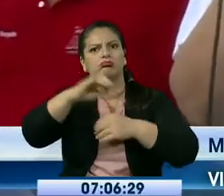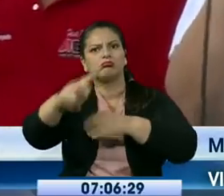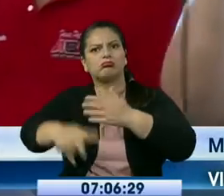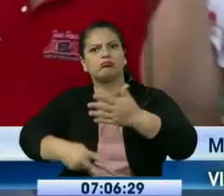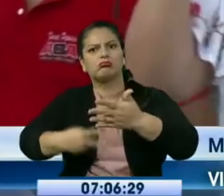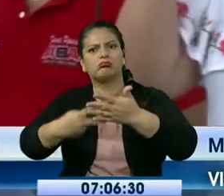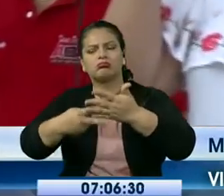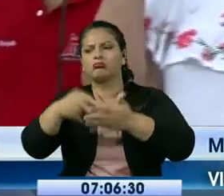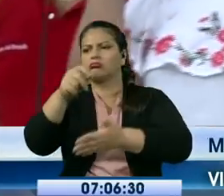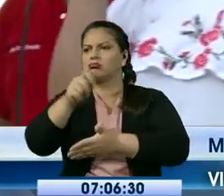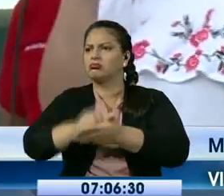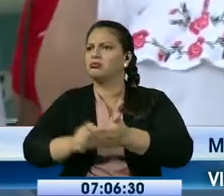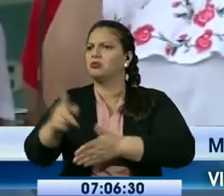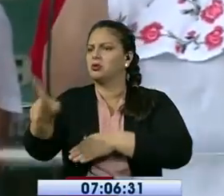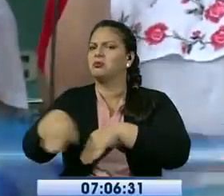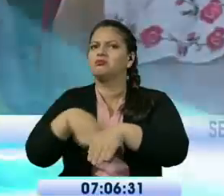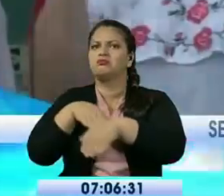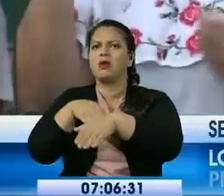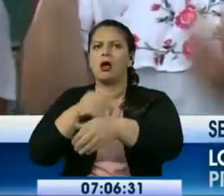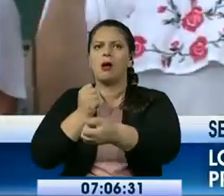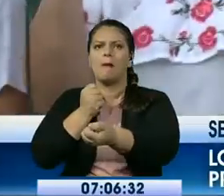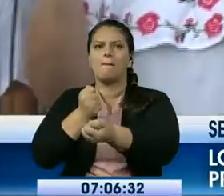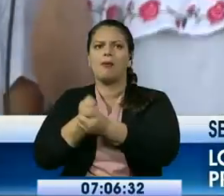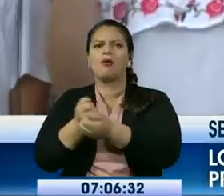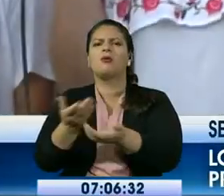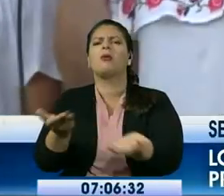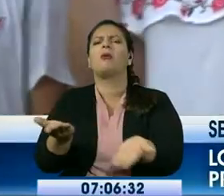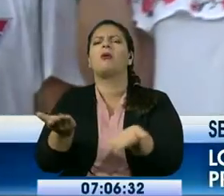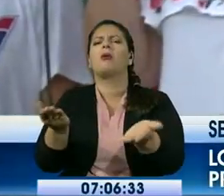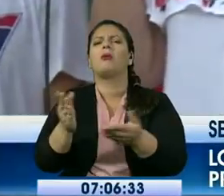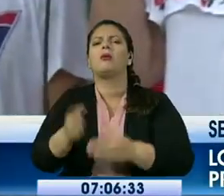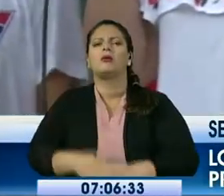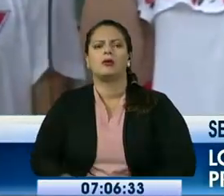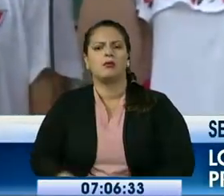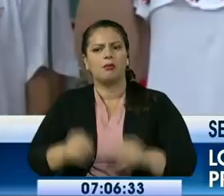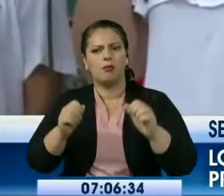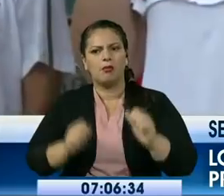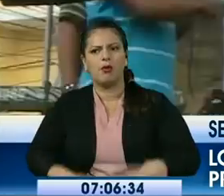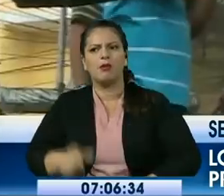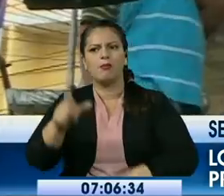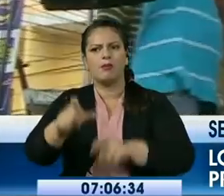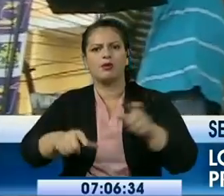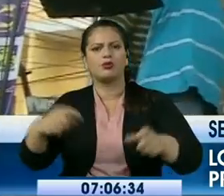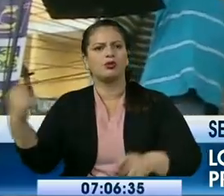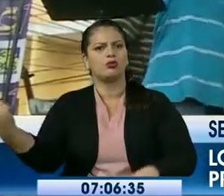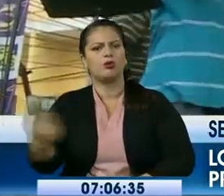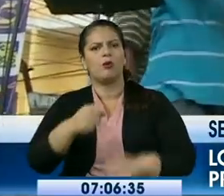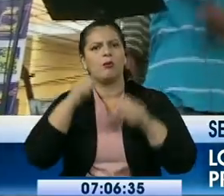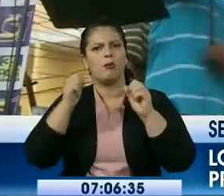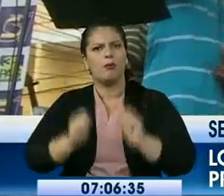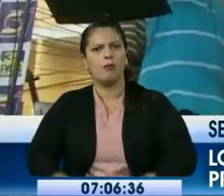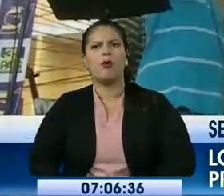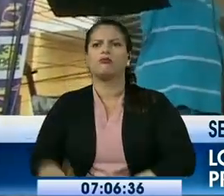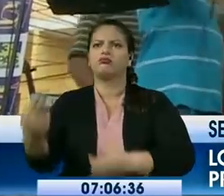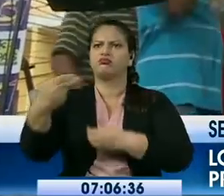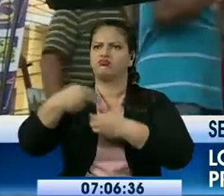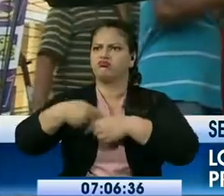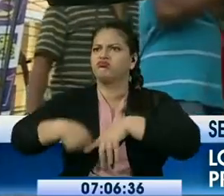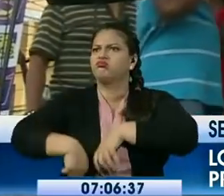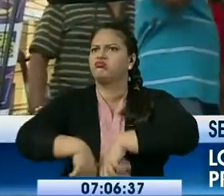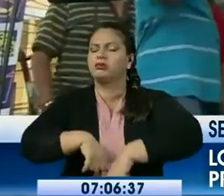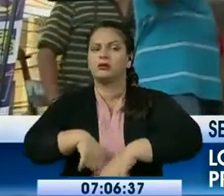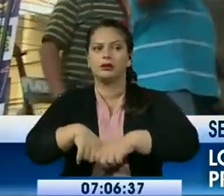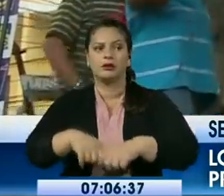a fortalecer el ejercicio pleno de los derechos de participación de nuestra gente. Una vez en la tarima preparada para dirigirse a